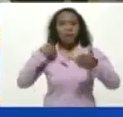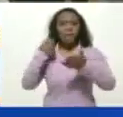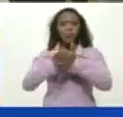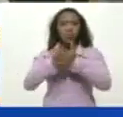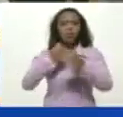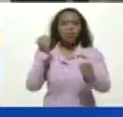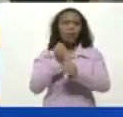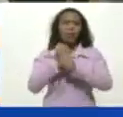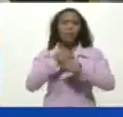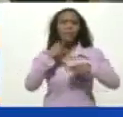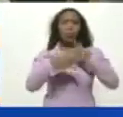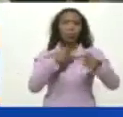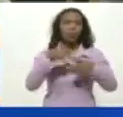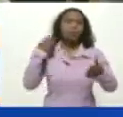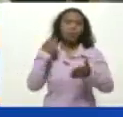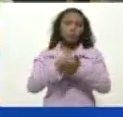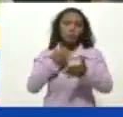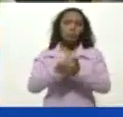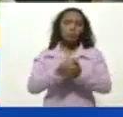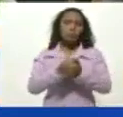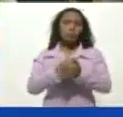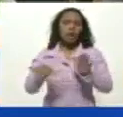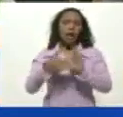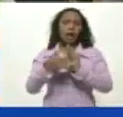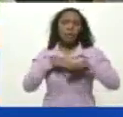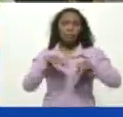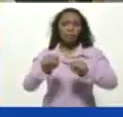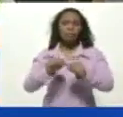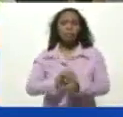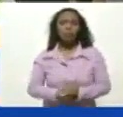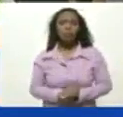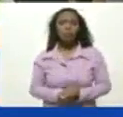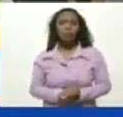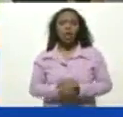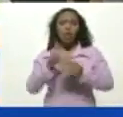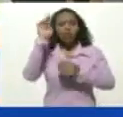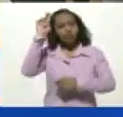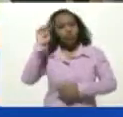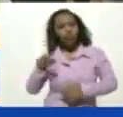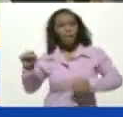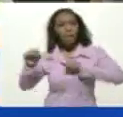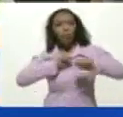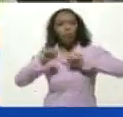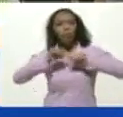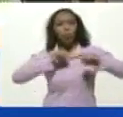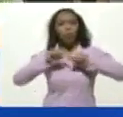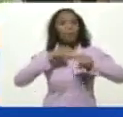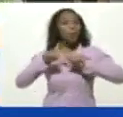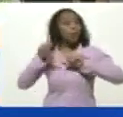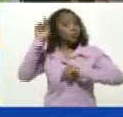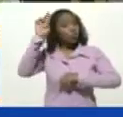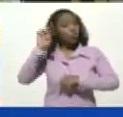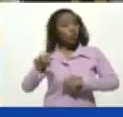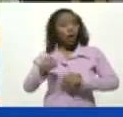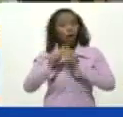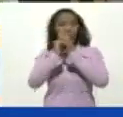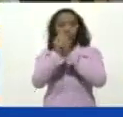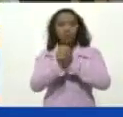la producción, la lucha antiimperialista. Todos los días la acción, pero todos los días la